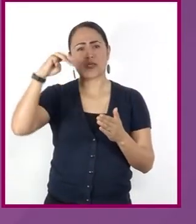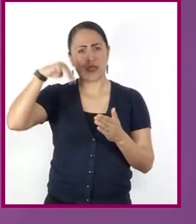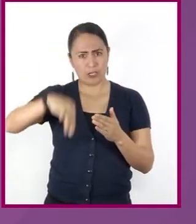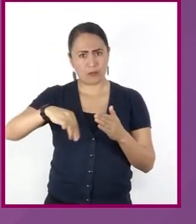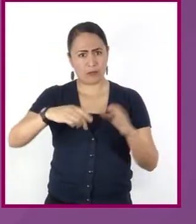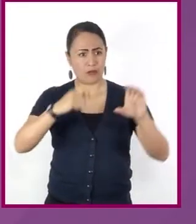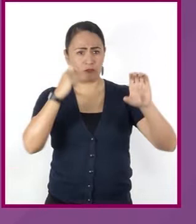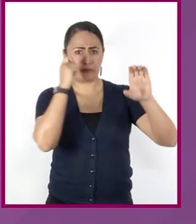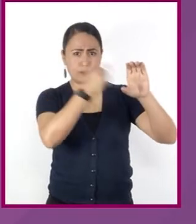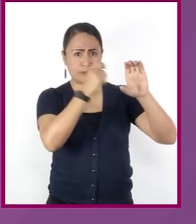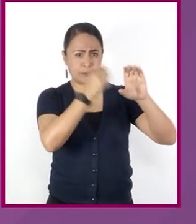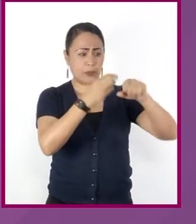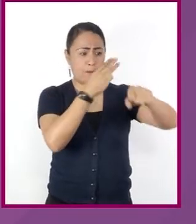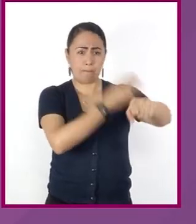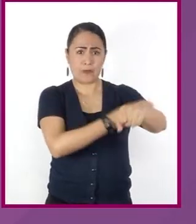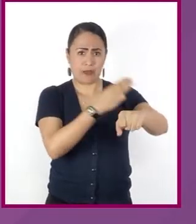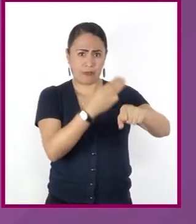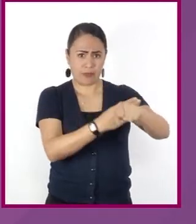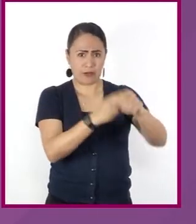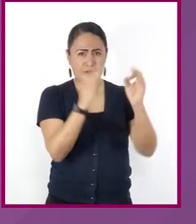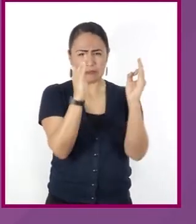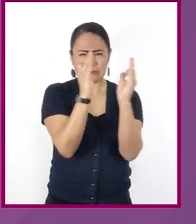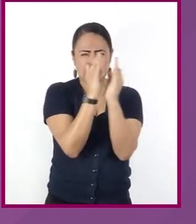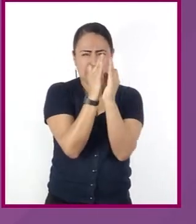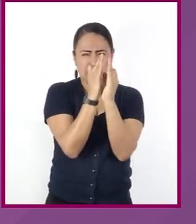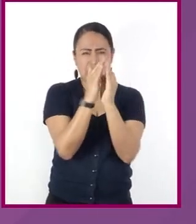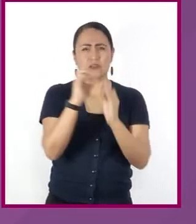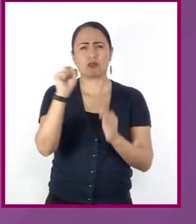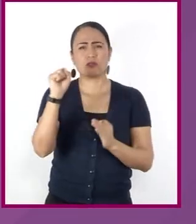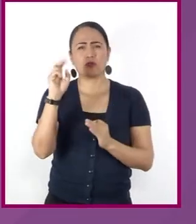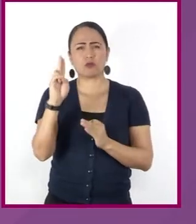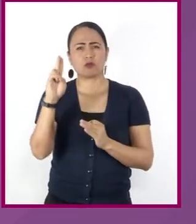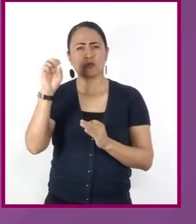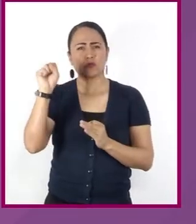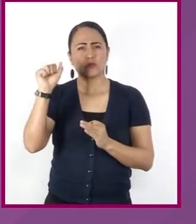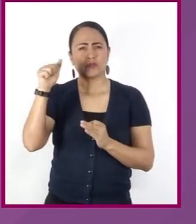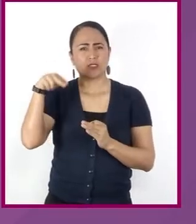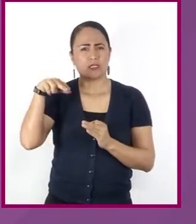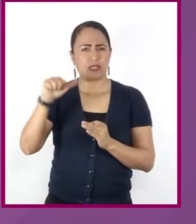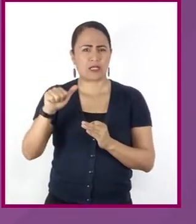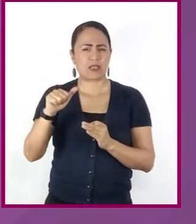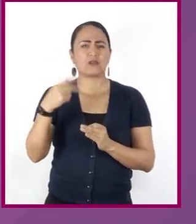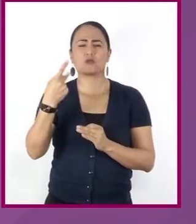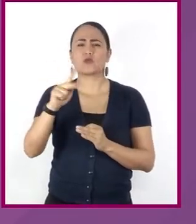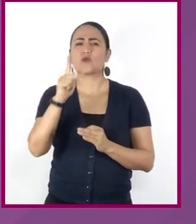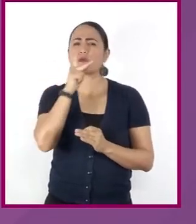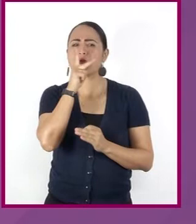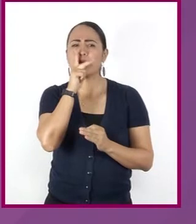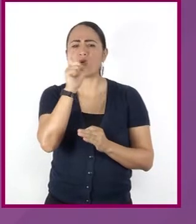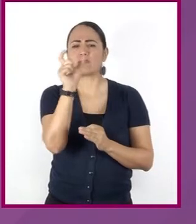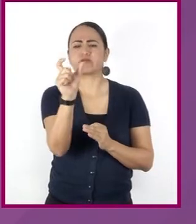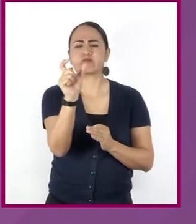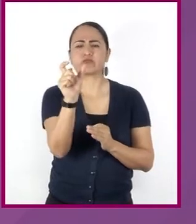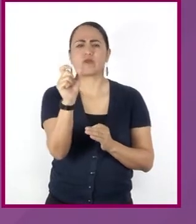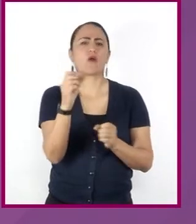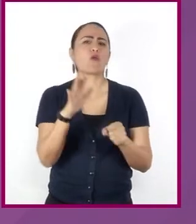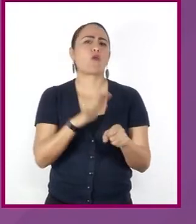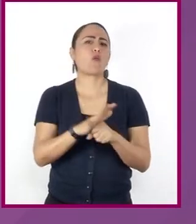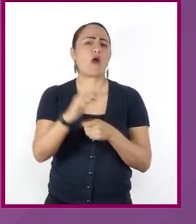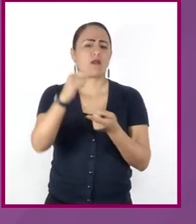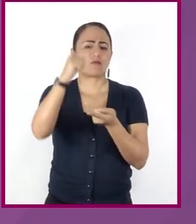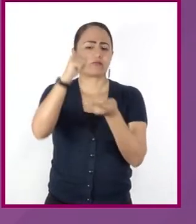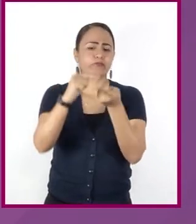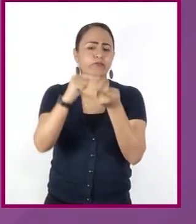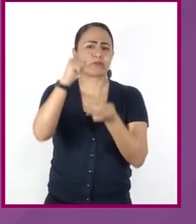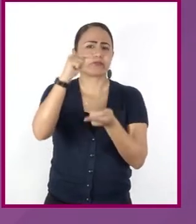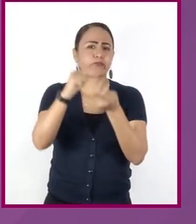el que clavará las maderas, por lo que Susana quiere saber qué clavos usará su papá. Pero como la